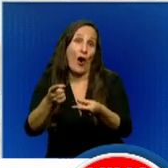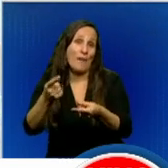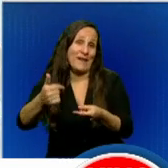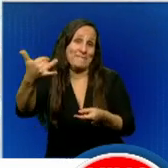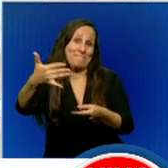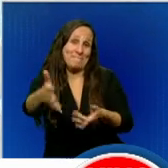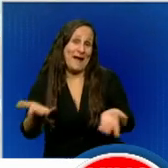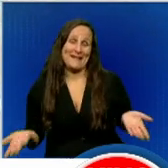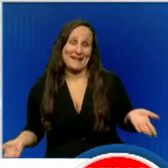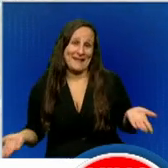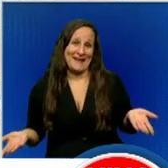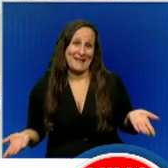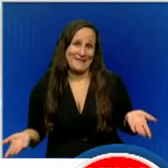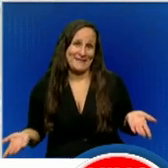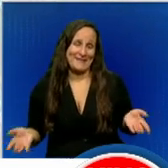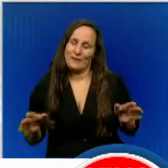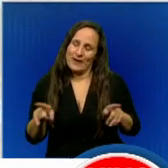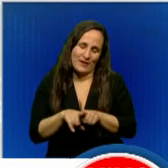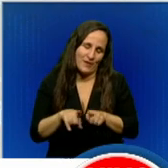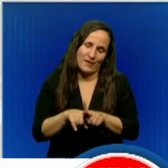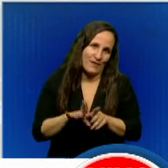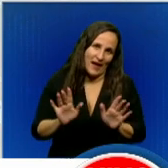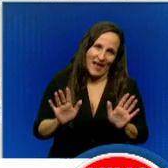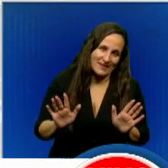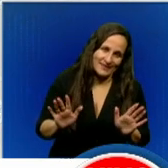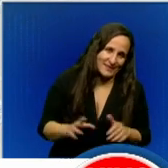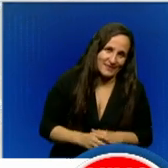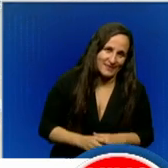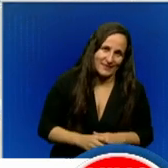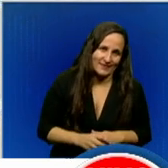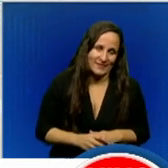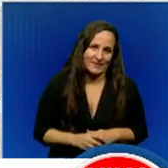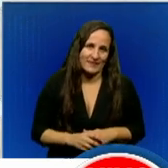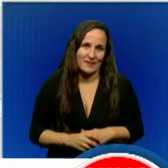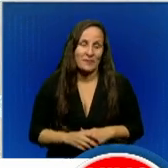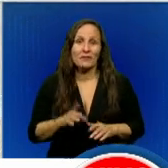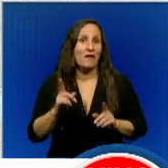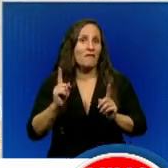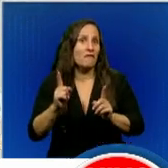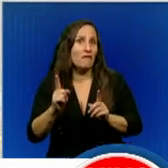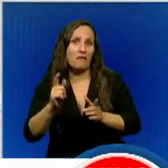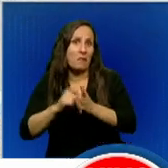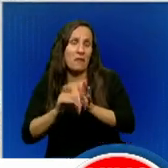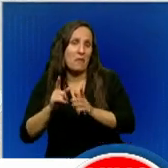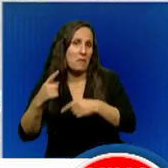precio en las góndolas bueno respecta medida sigue vigente y la